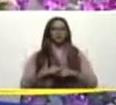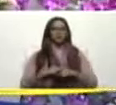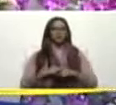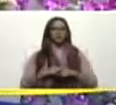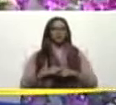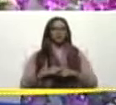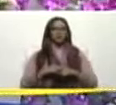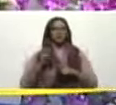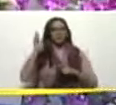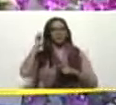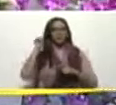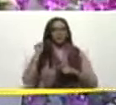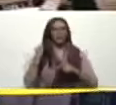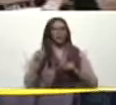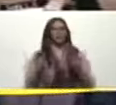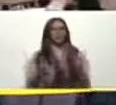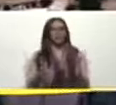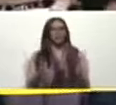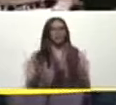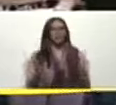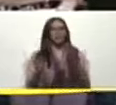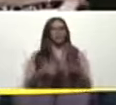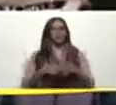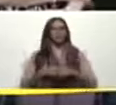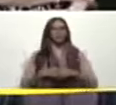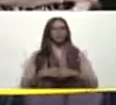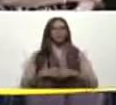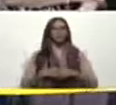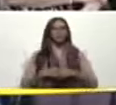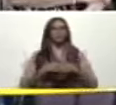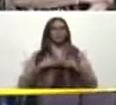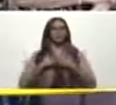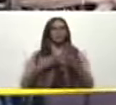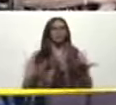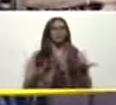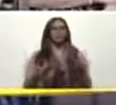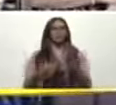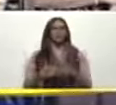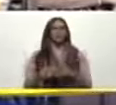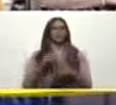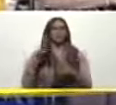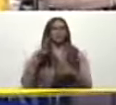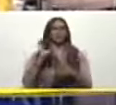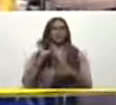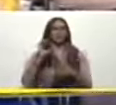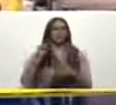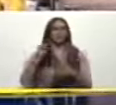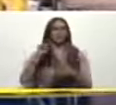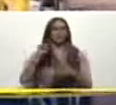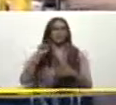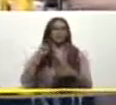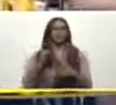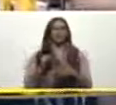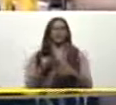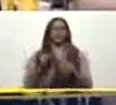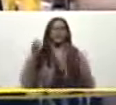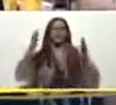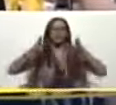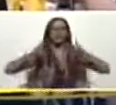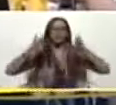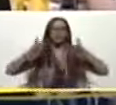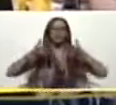para lograr entregar las becas para la formación